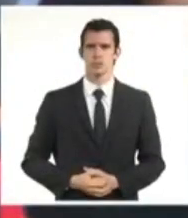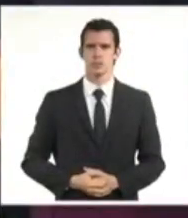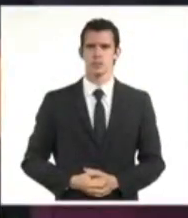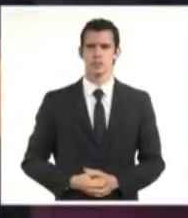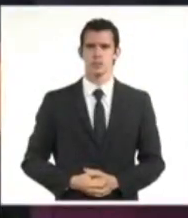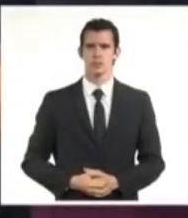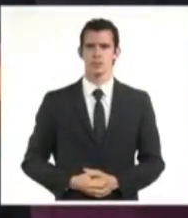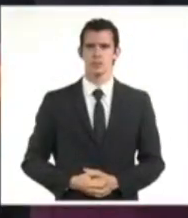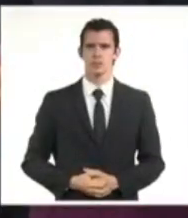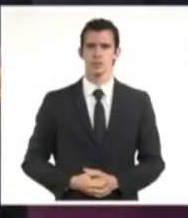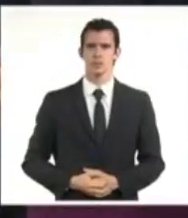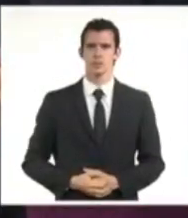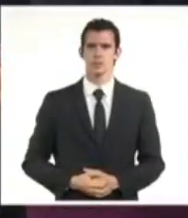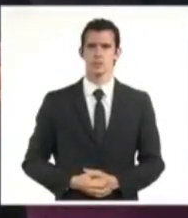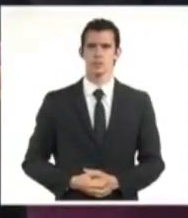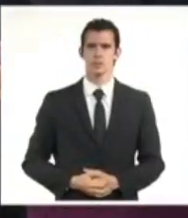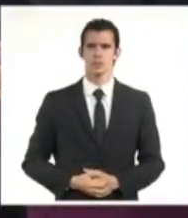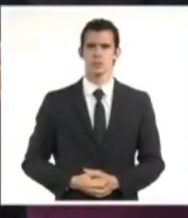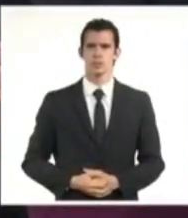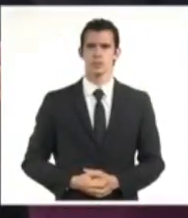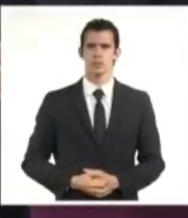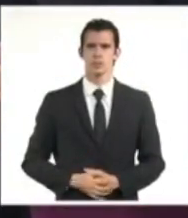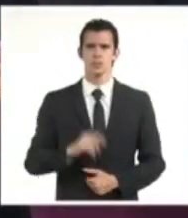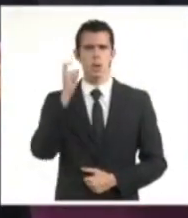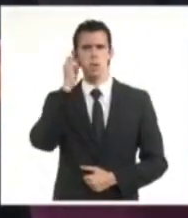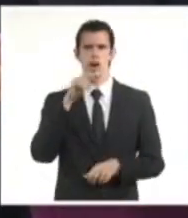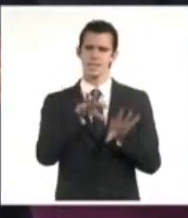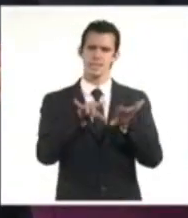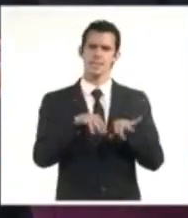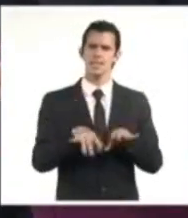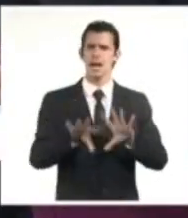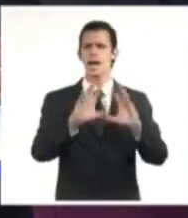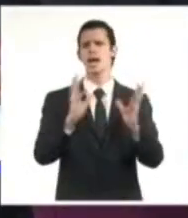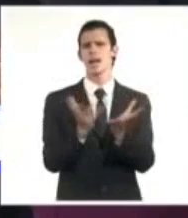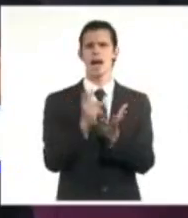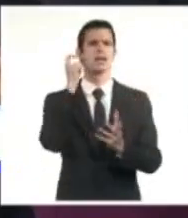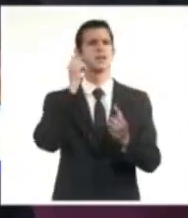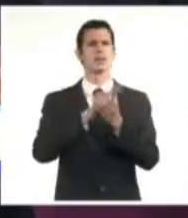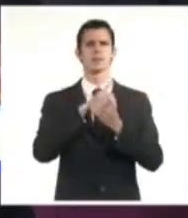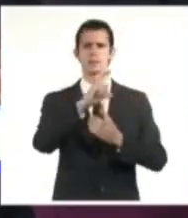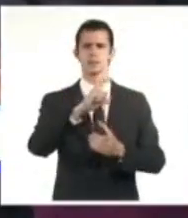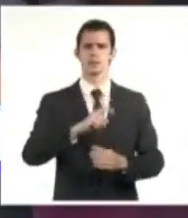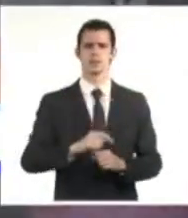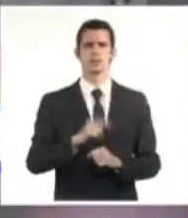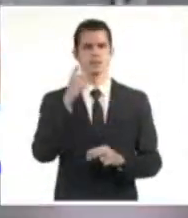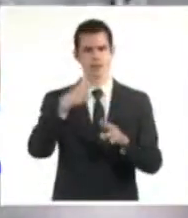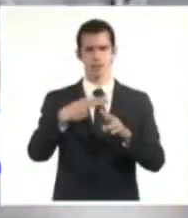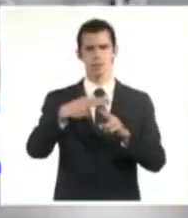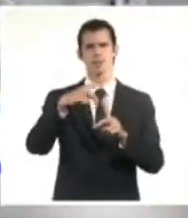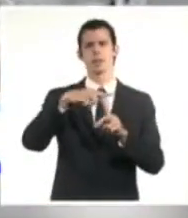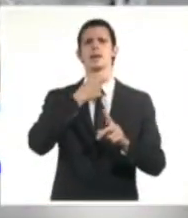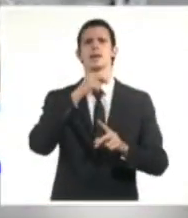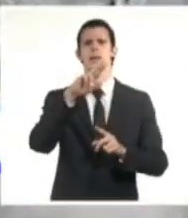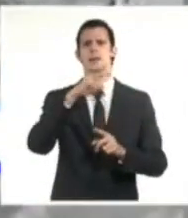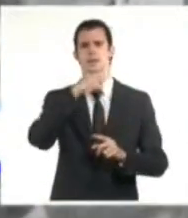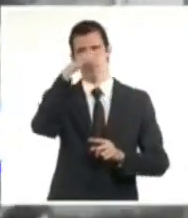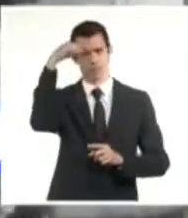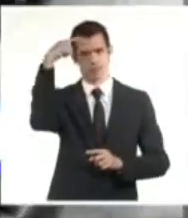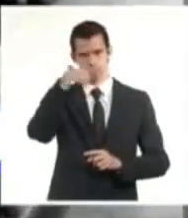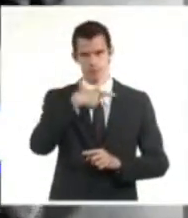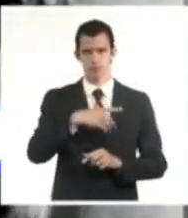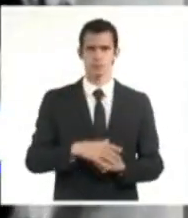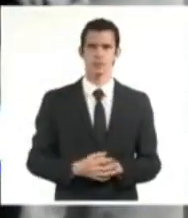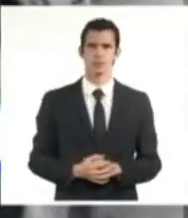El preludio, palabras de la secretaria general de la Federación de Mujeres Cubanas, Teresa Amarella Bowe. Mensaje